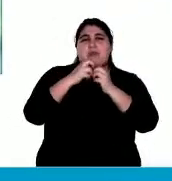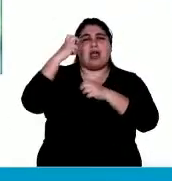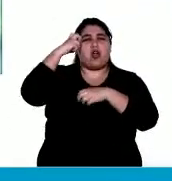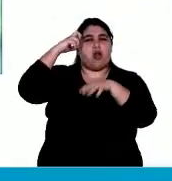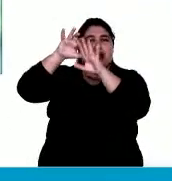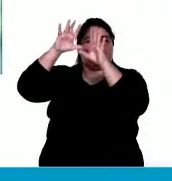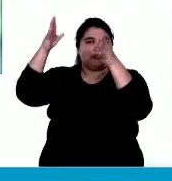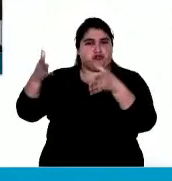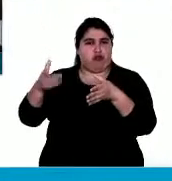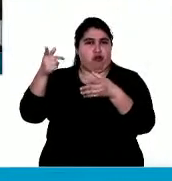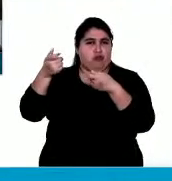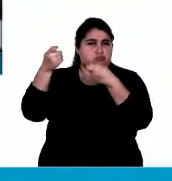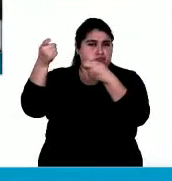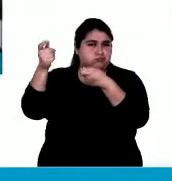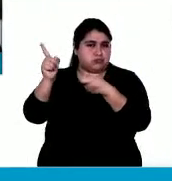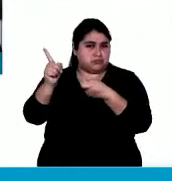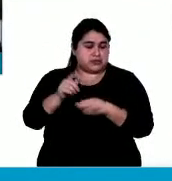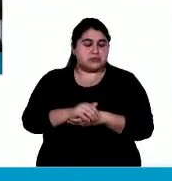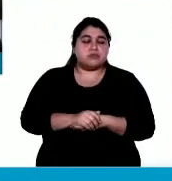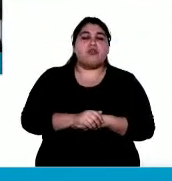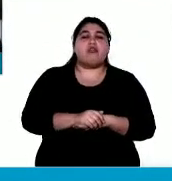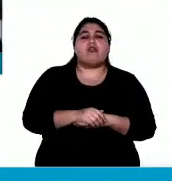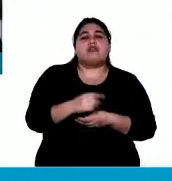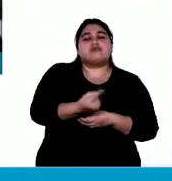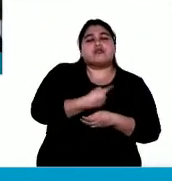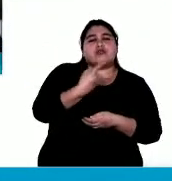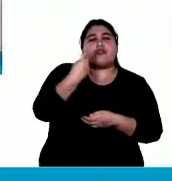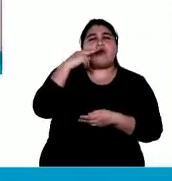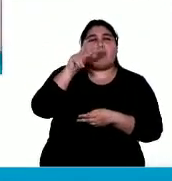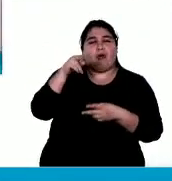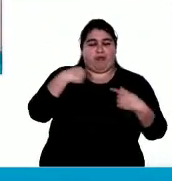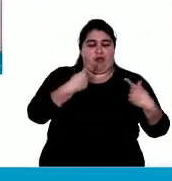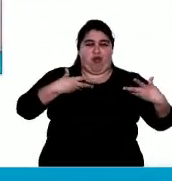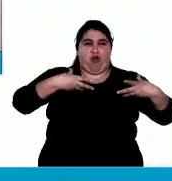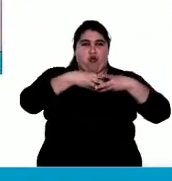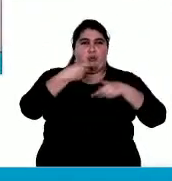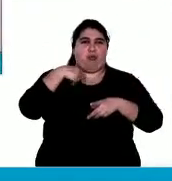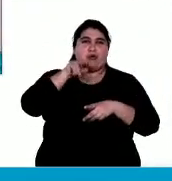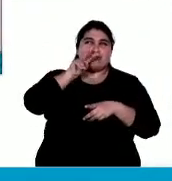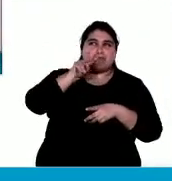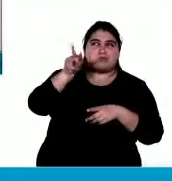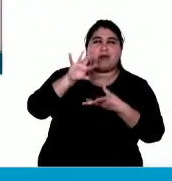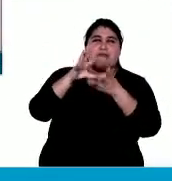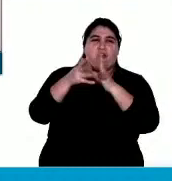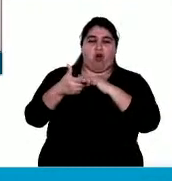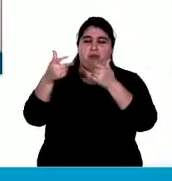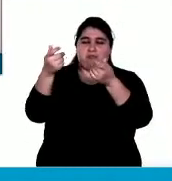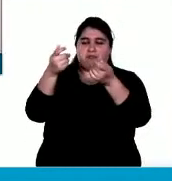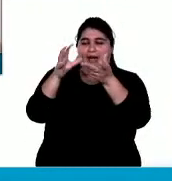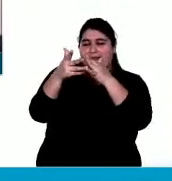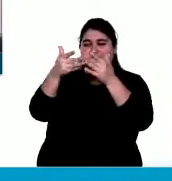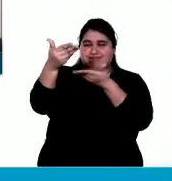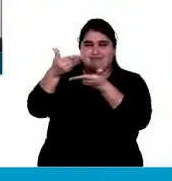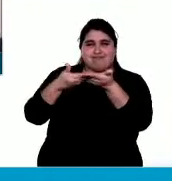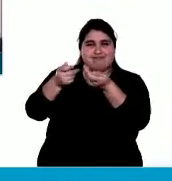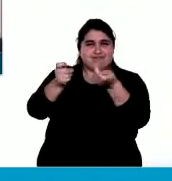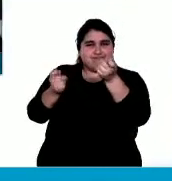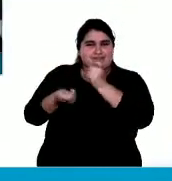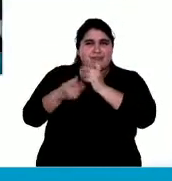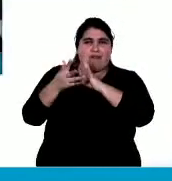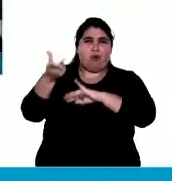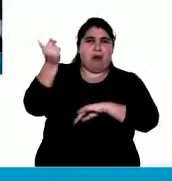Nacional. Y lo primero que podemos observar como bloque es que esta reforma que se intenta introducir es